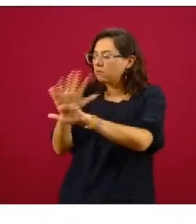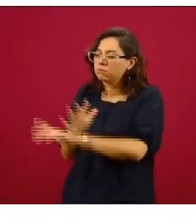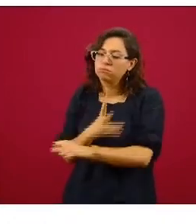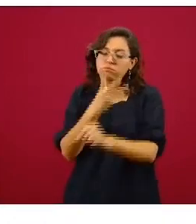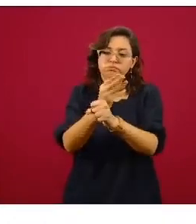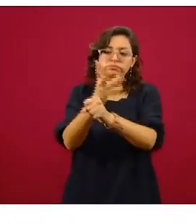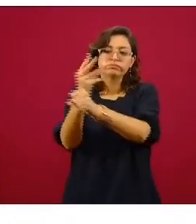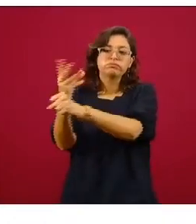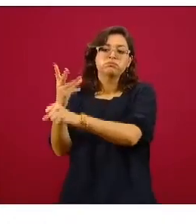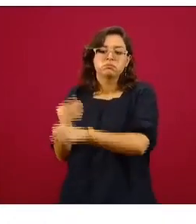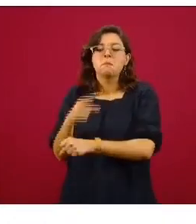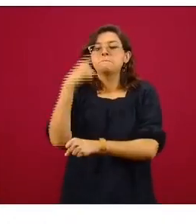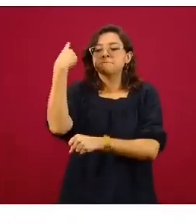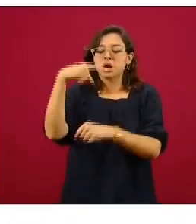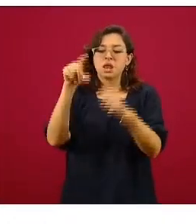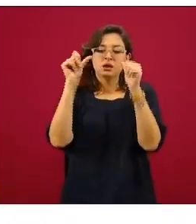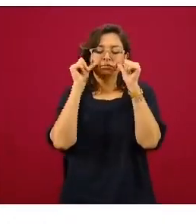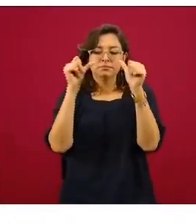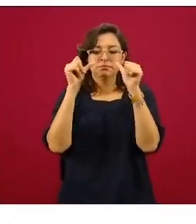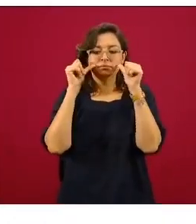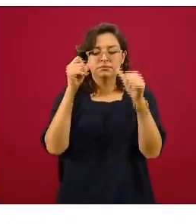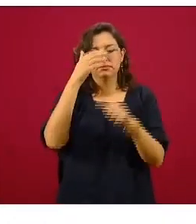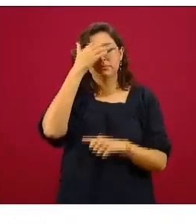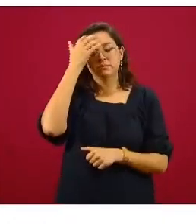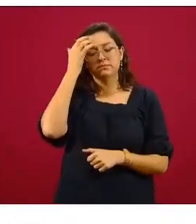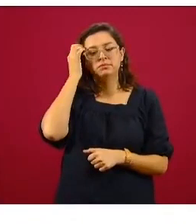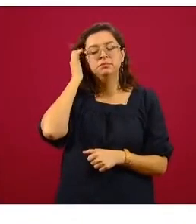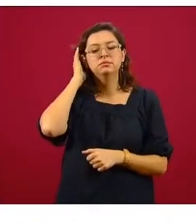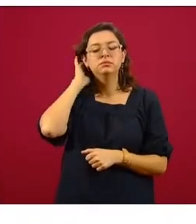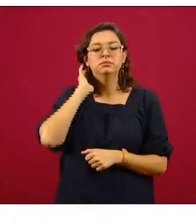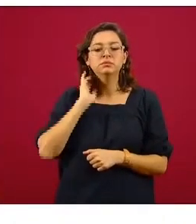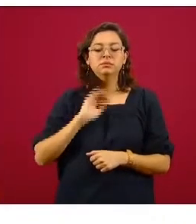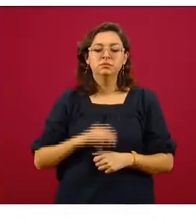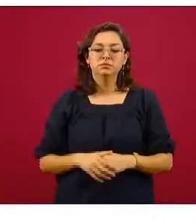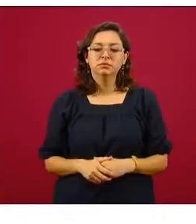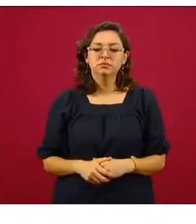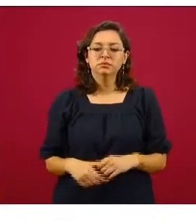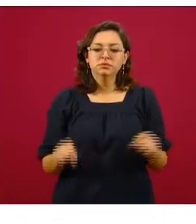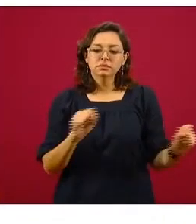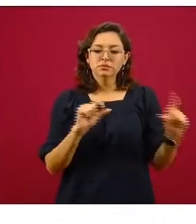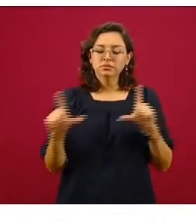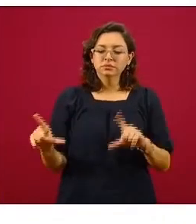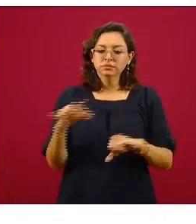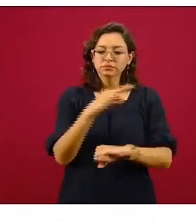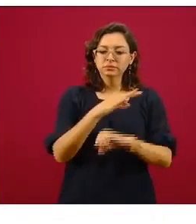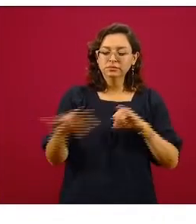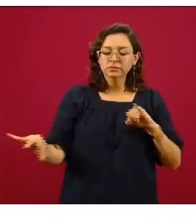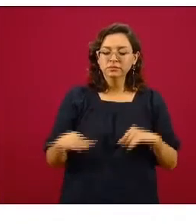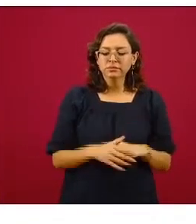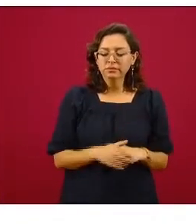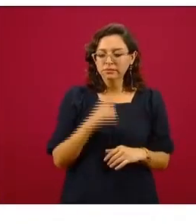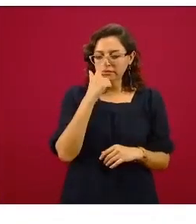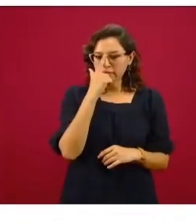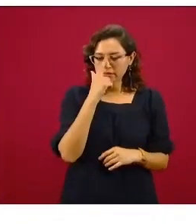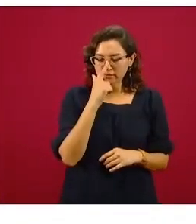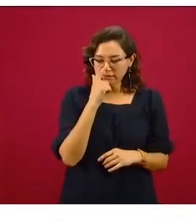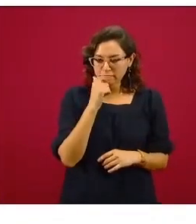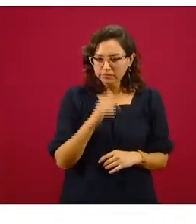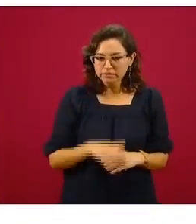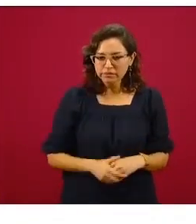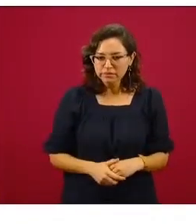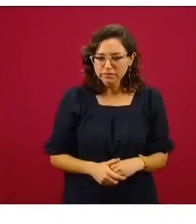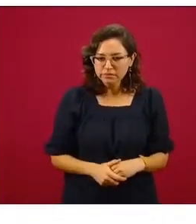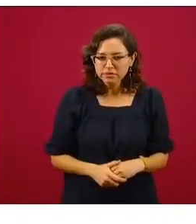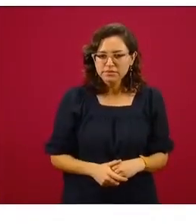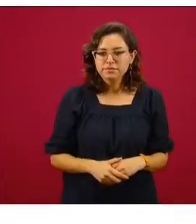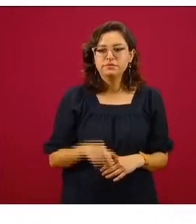reconvirtieron como tales para poder dar esta atención. Y en la última diapositiva de este grupo vemos las unidades